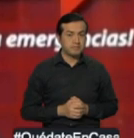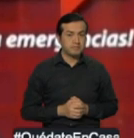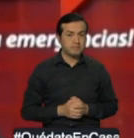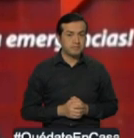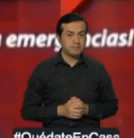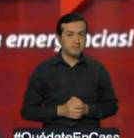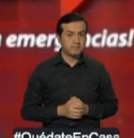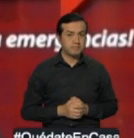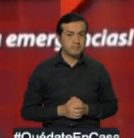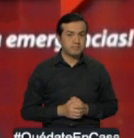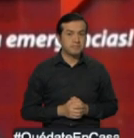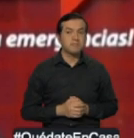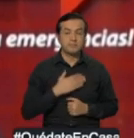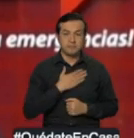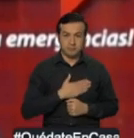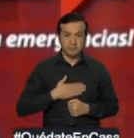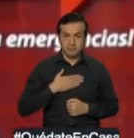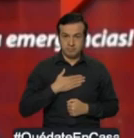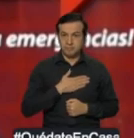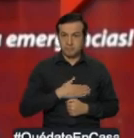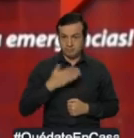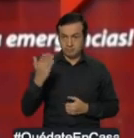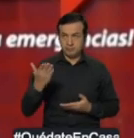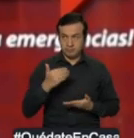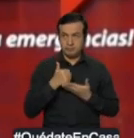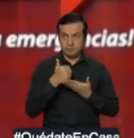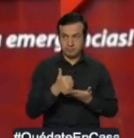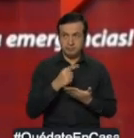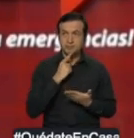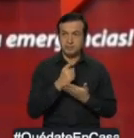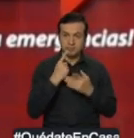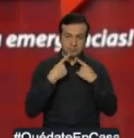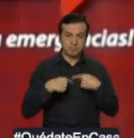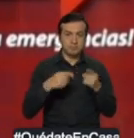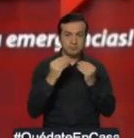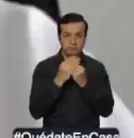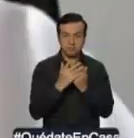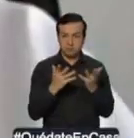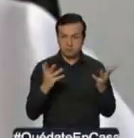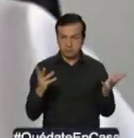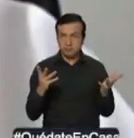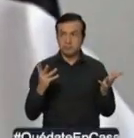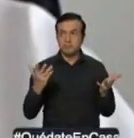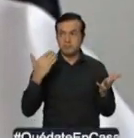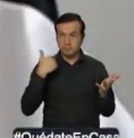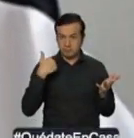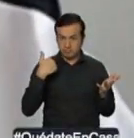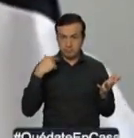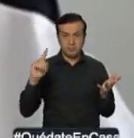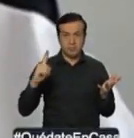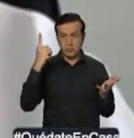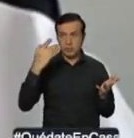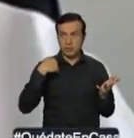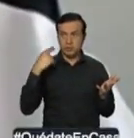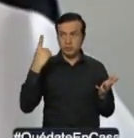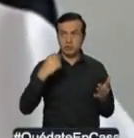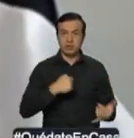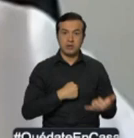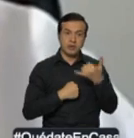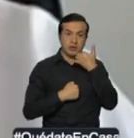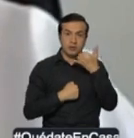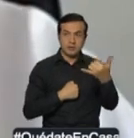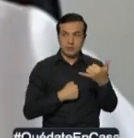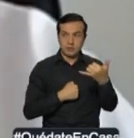por favor si me ayuda presentando porque tengo tengo solo en el teléfono y